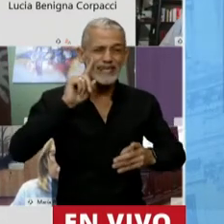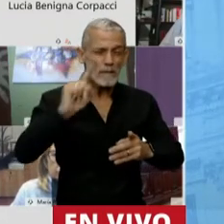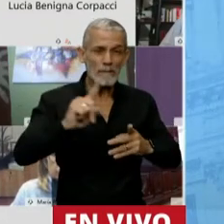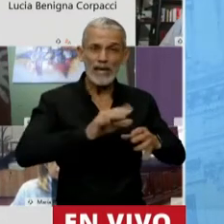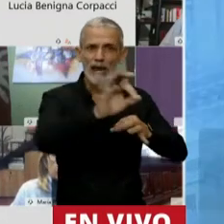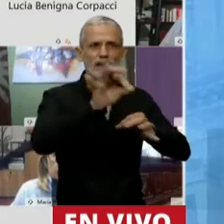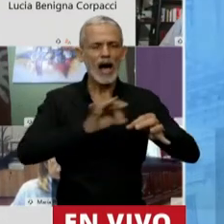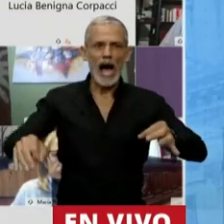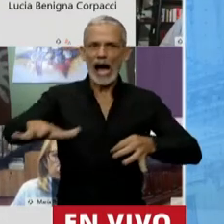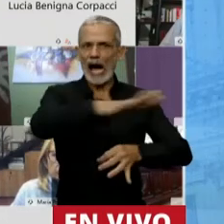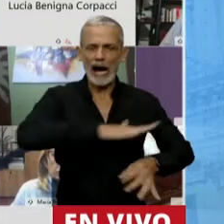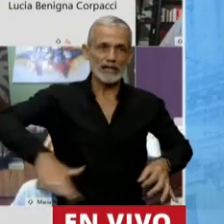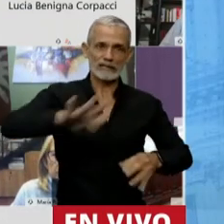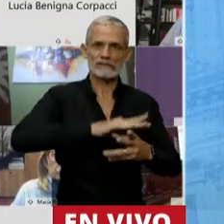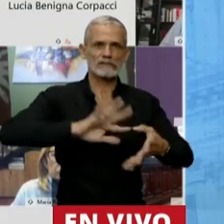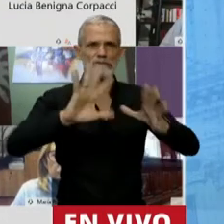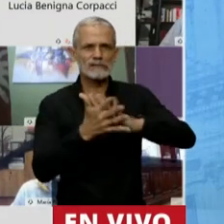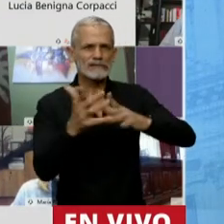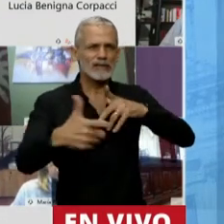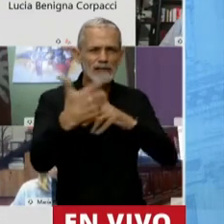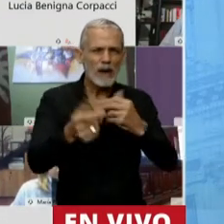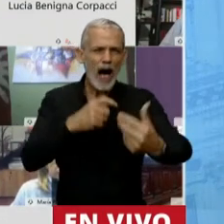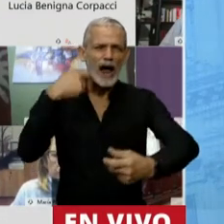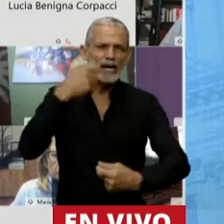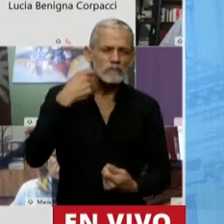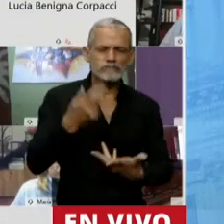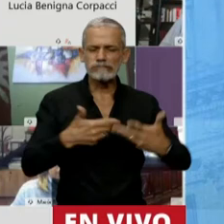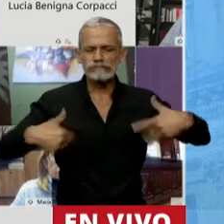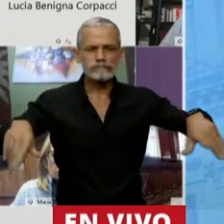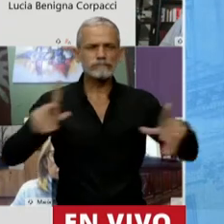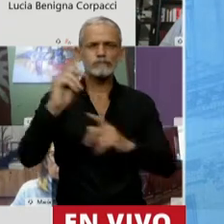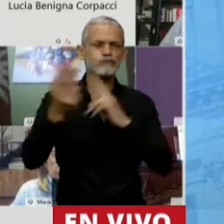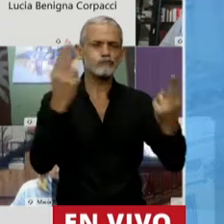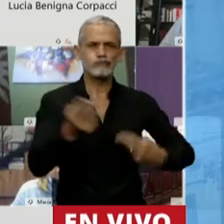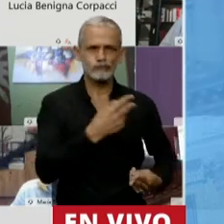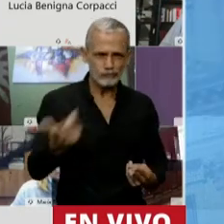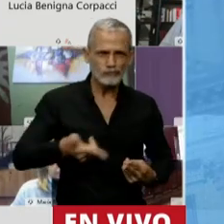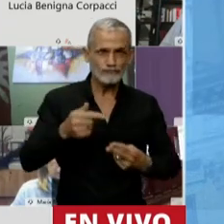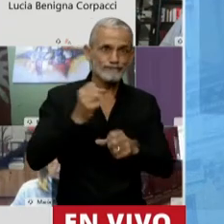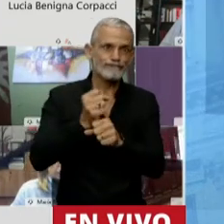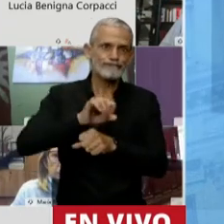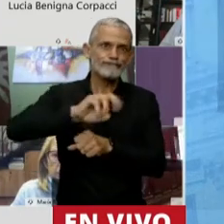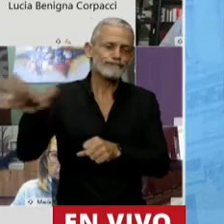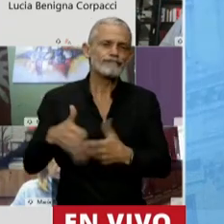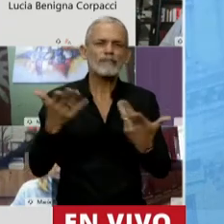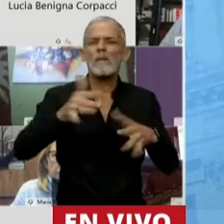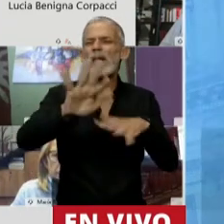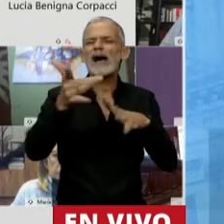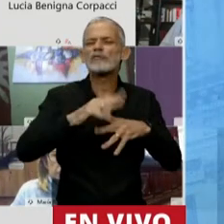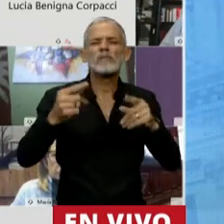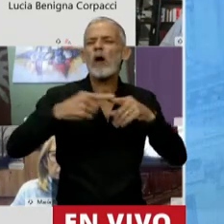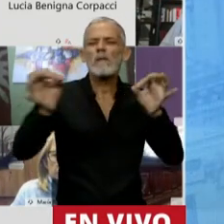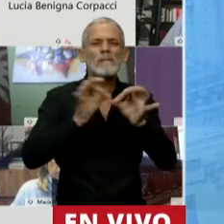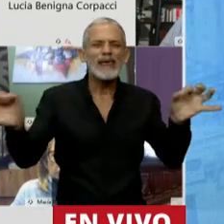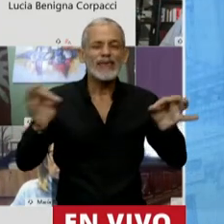territorio, destruyendo los medios de vida y afectando a miles y miles de compatriotas, 900 hectáreas que, para ilustrar, equivalen aproximadamente a